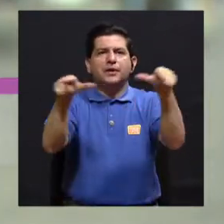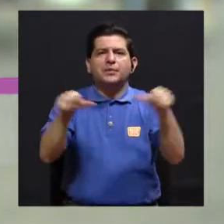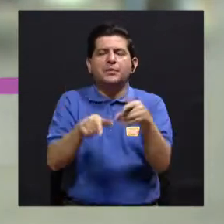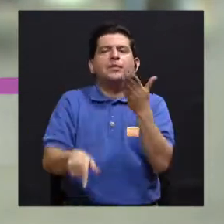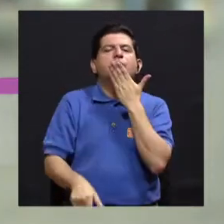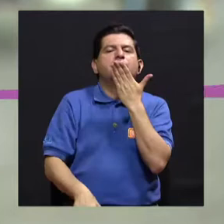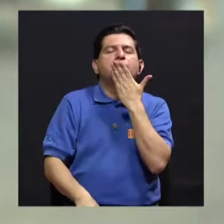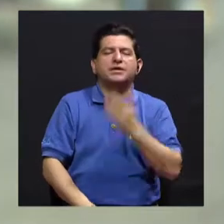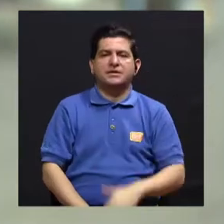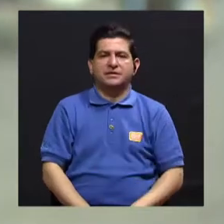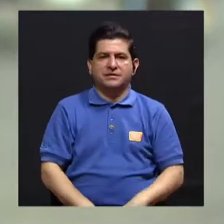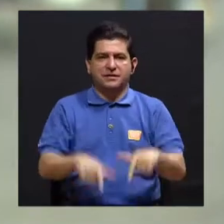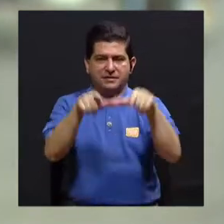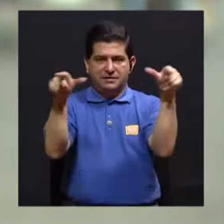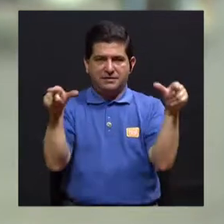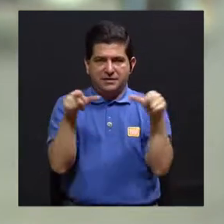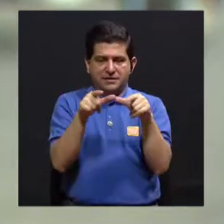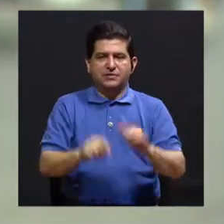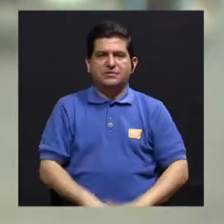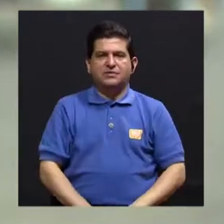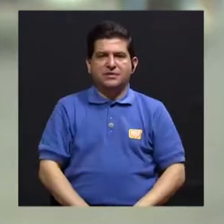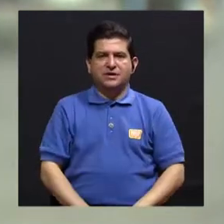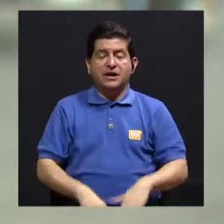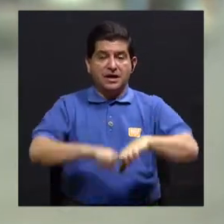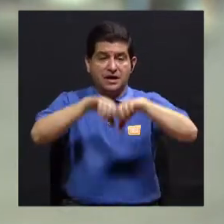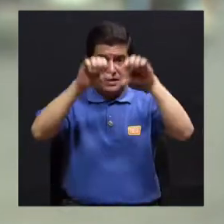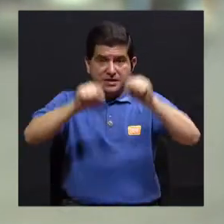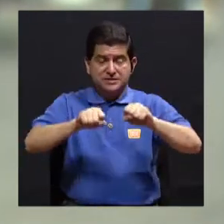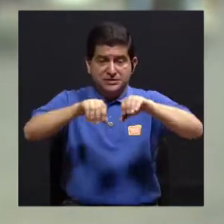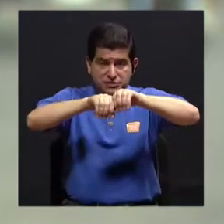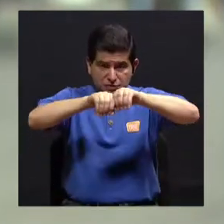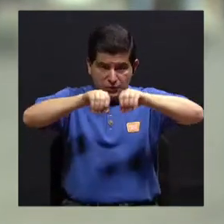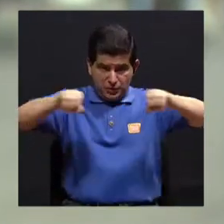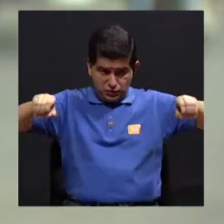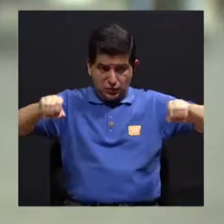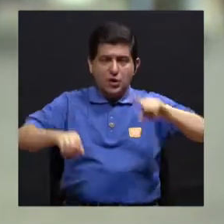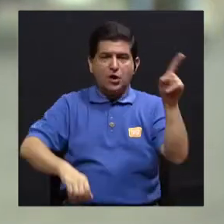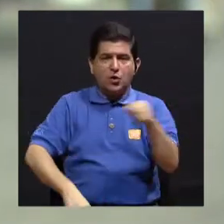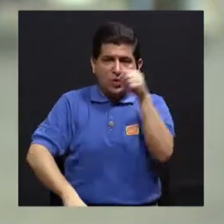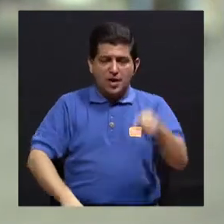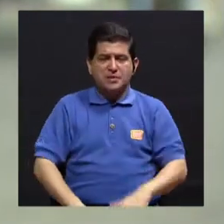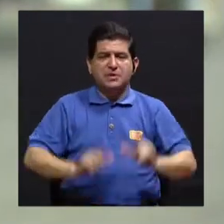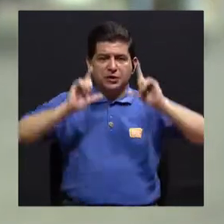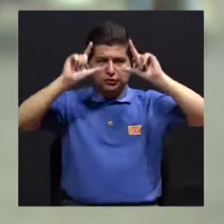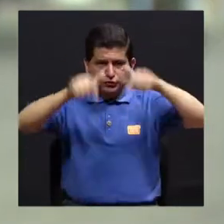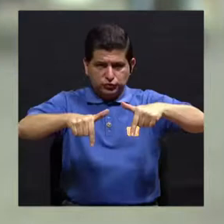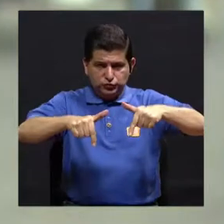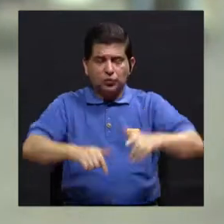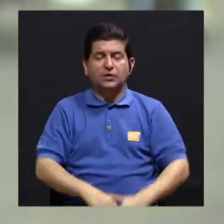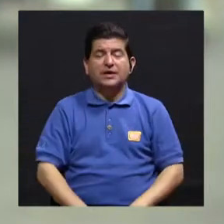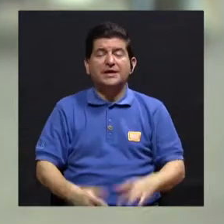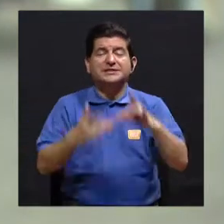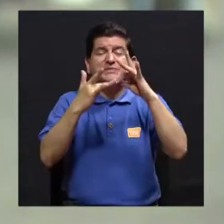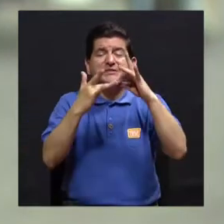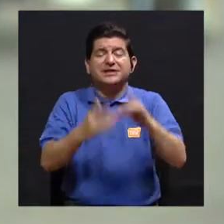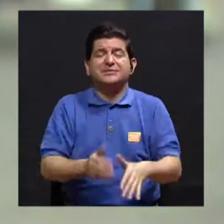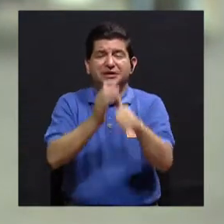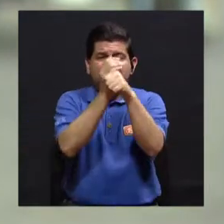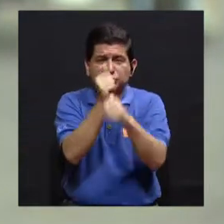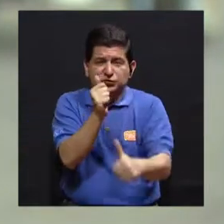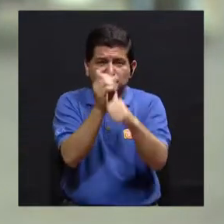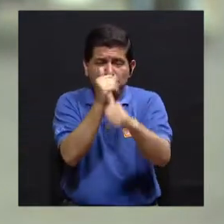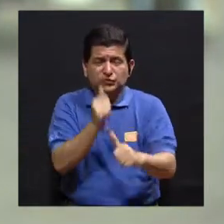en zonas indígenas o en zonas en las cuales el sistema de alcantarillados o de eliminación de desechos fecales, más que